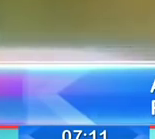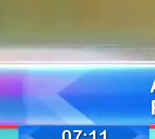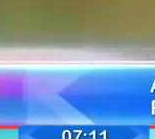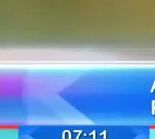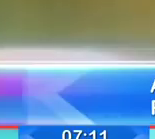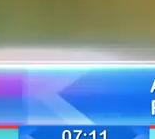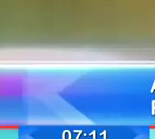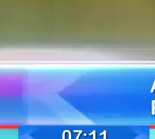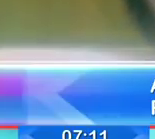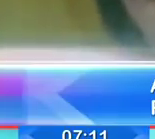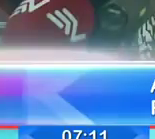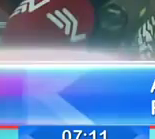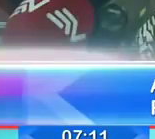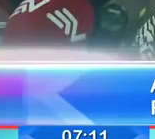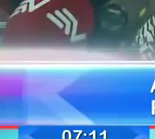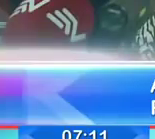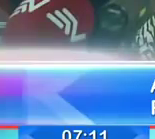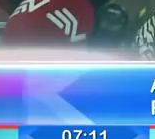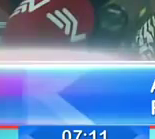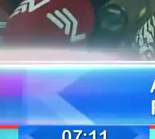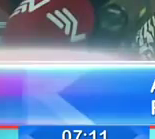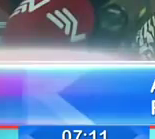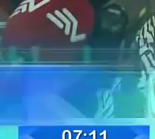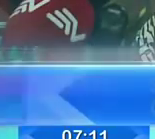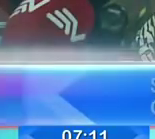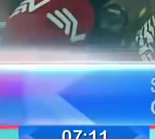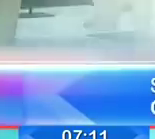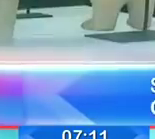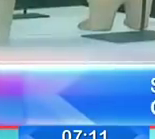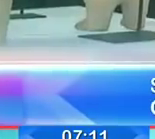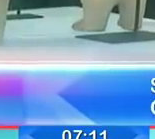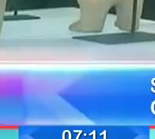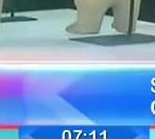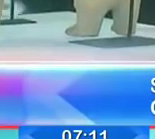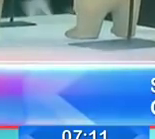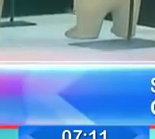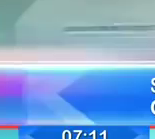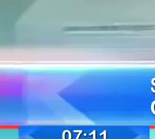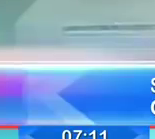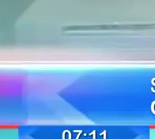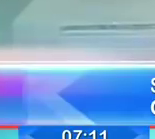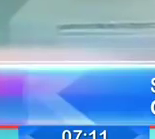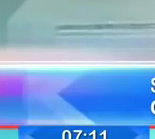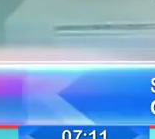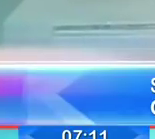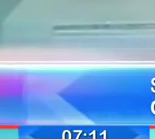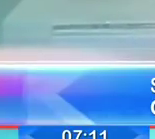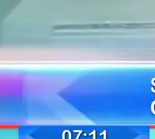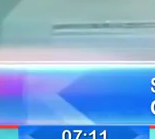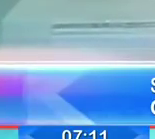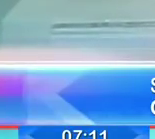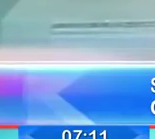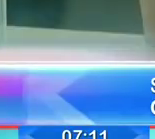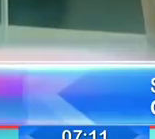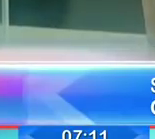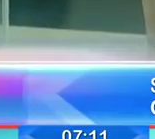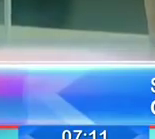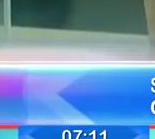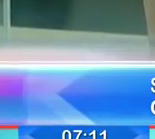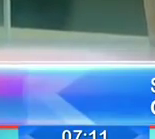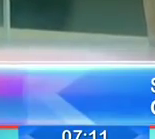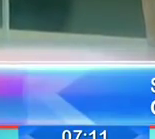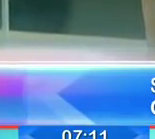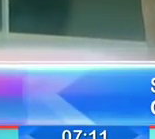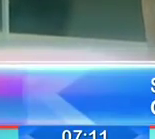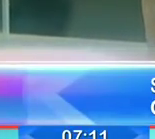de la CNJ. Y también se recuperaron más de 500 piezas patrimoniales que fueron llevadas a